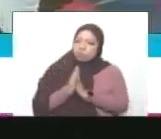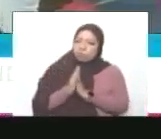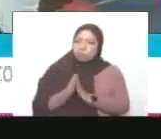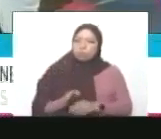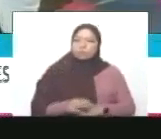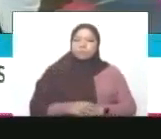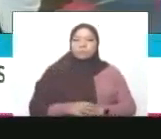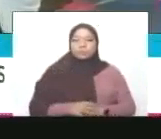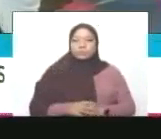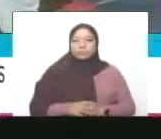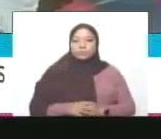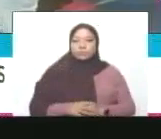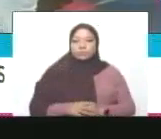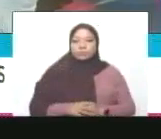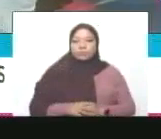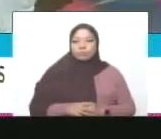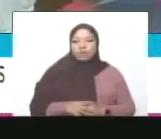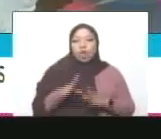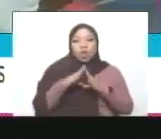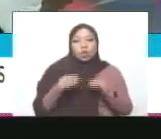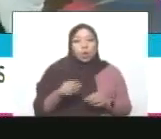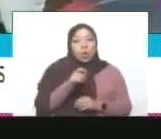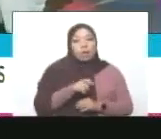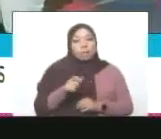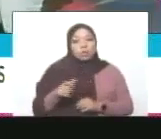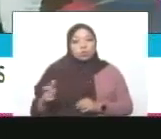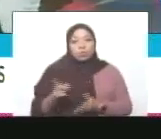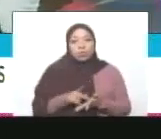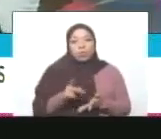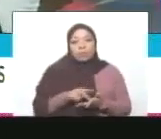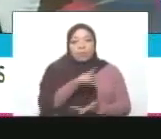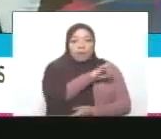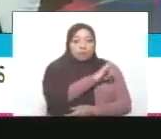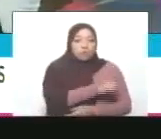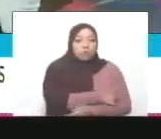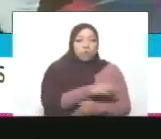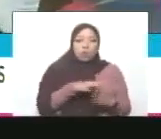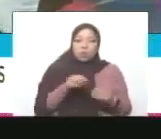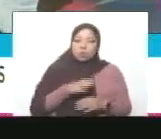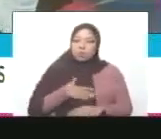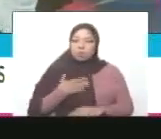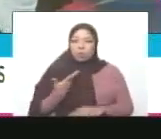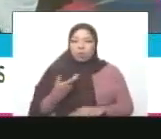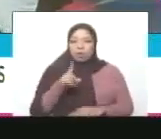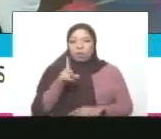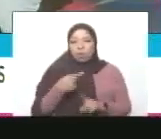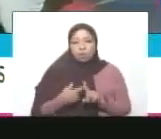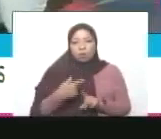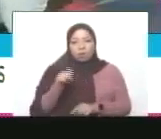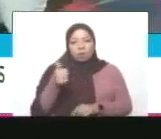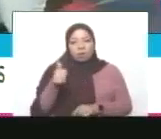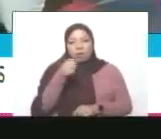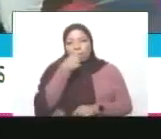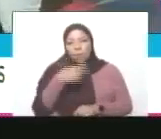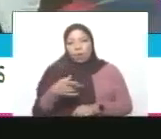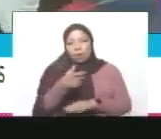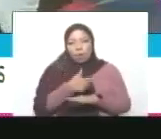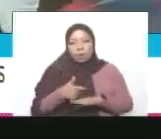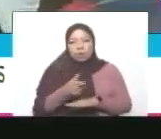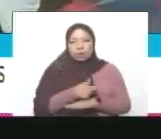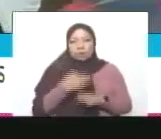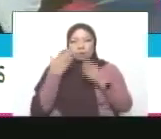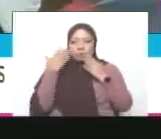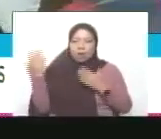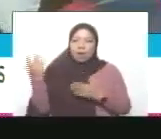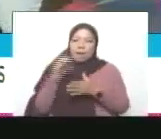Aleida, Raiza, Marco, con el Poder Popular todo es posible, con el 1x10 del buen gobierno. Vámonos donde